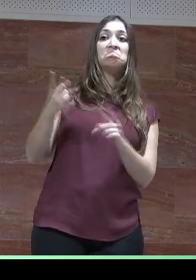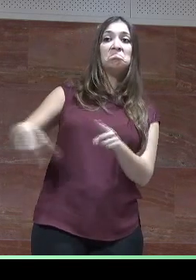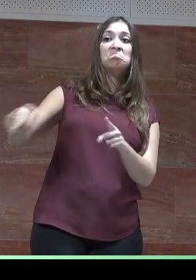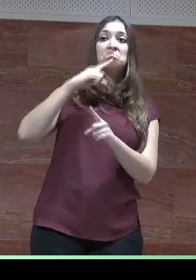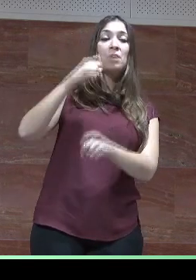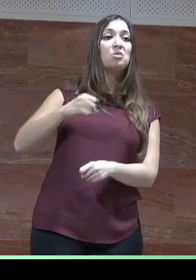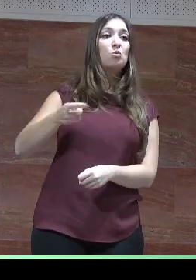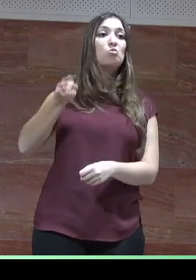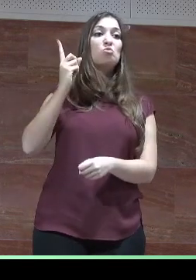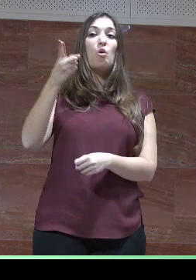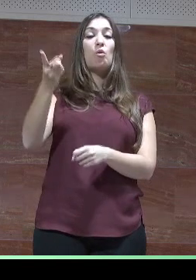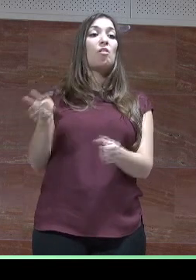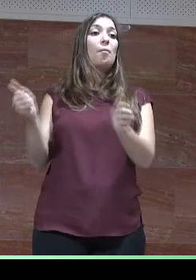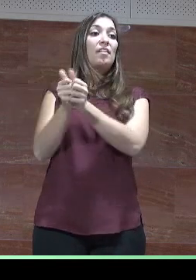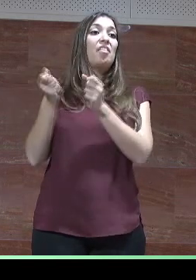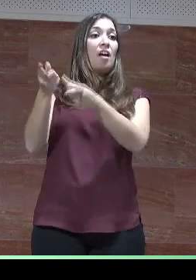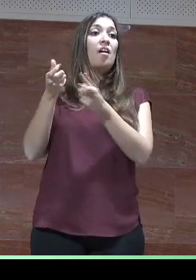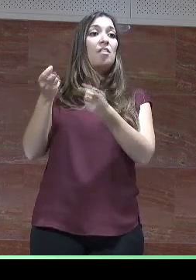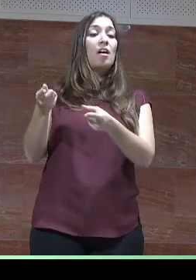piensan solamente en esa parte de la dependencia,